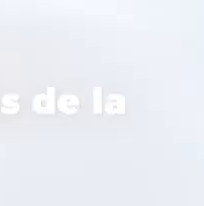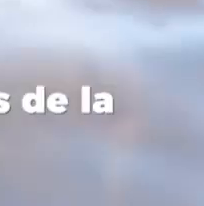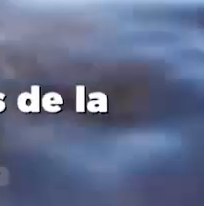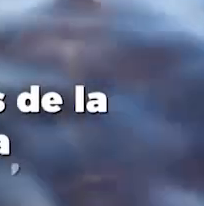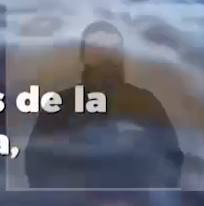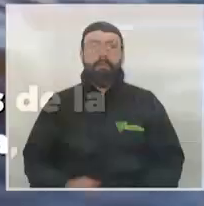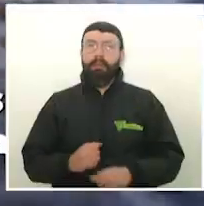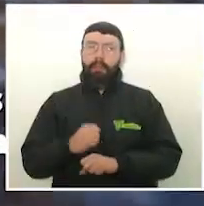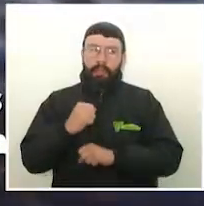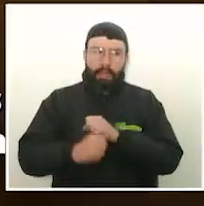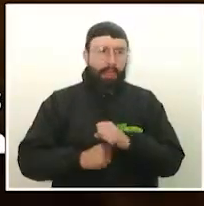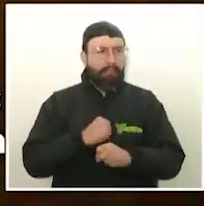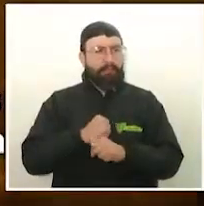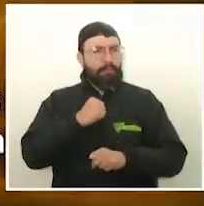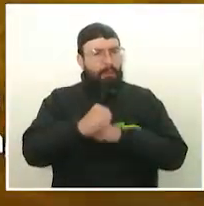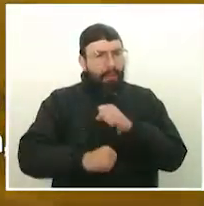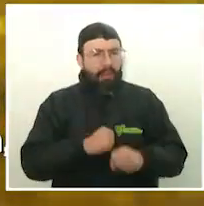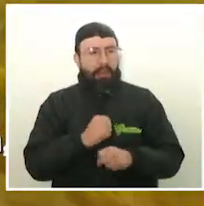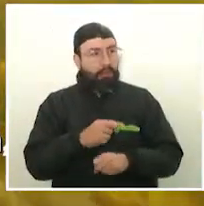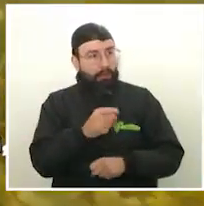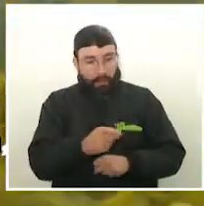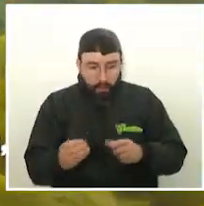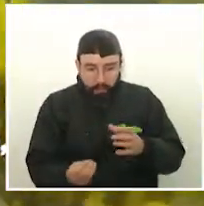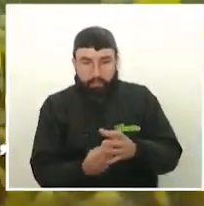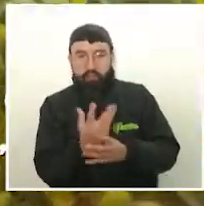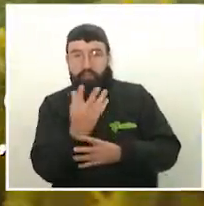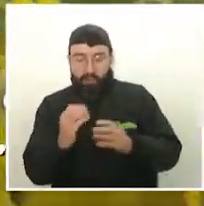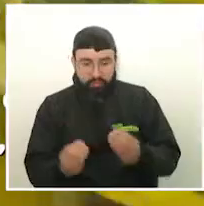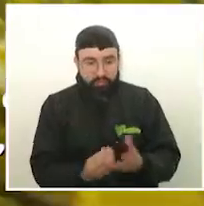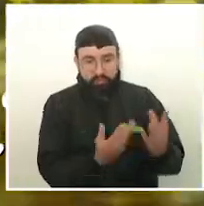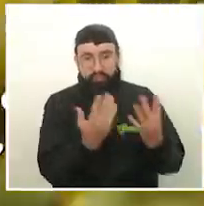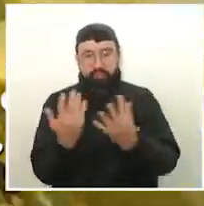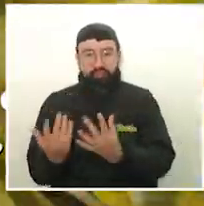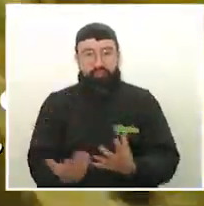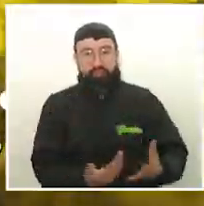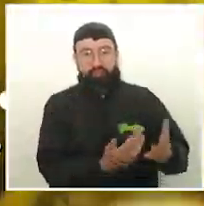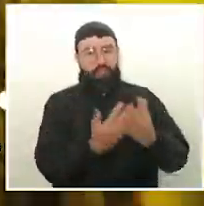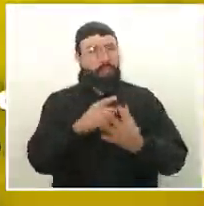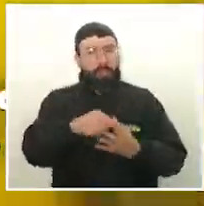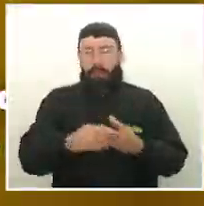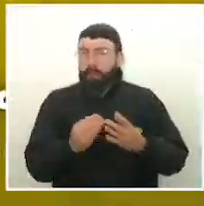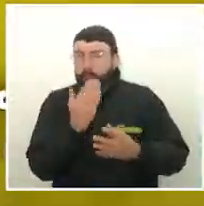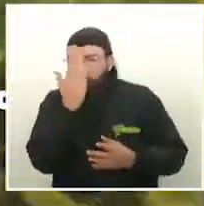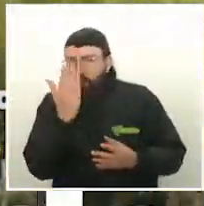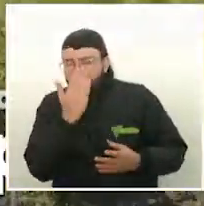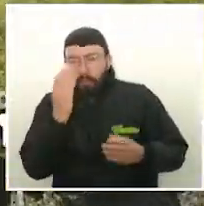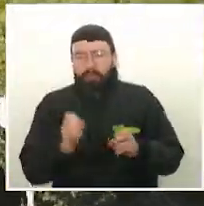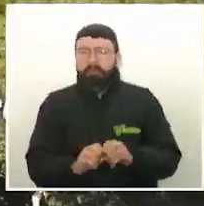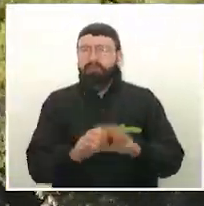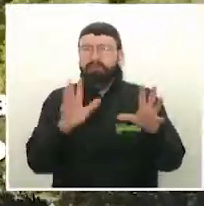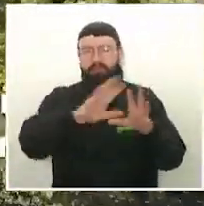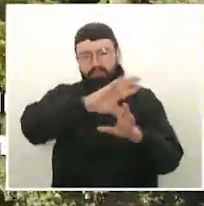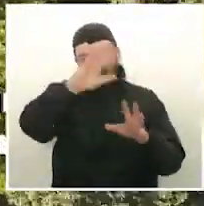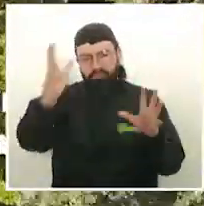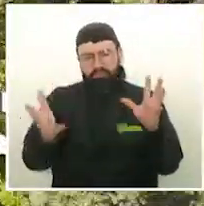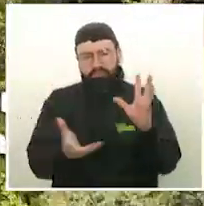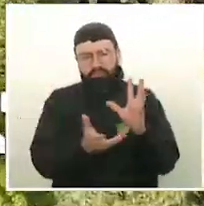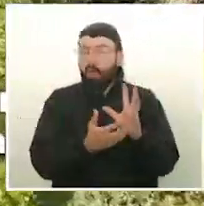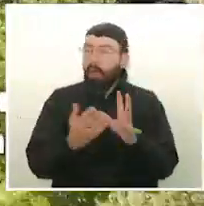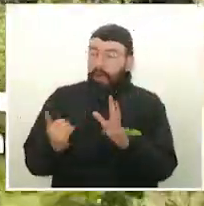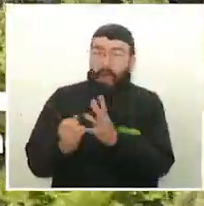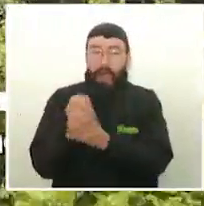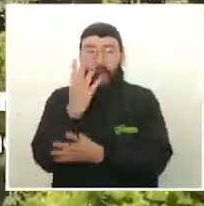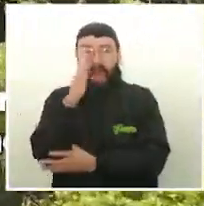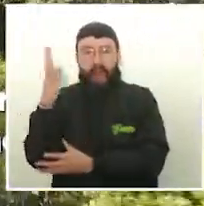Cada año, las plantas marinas producen más de la mitad del oxígeno de nuestra atmósfera. Y un árbol es capaz